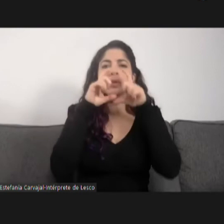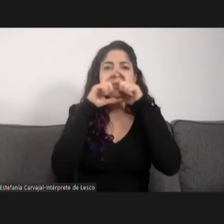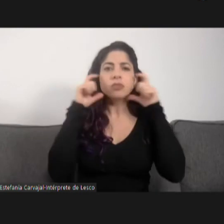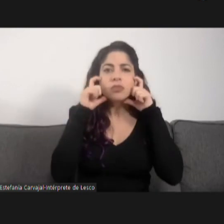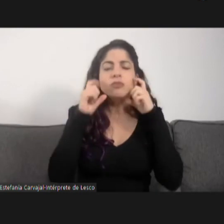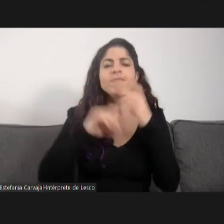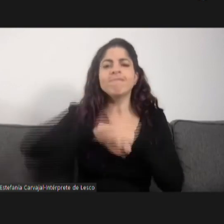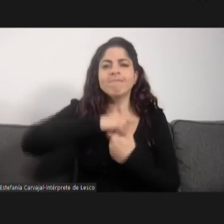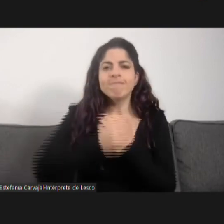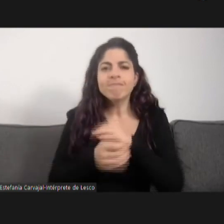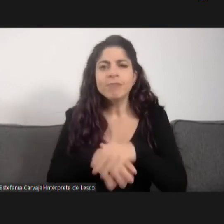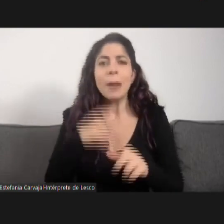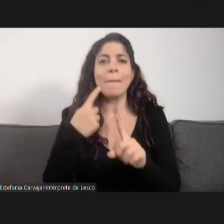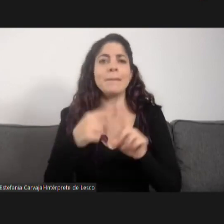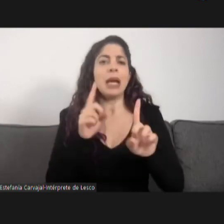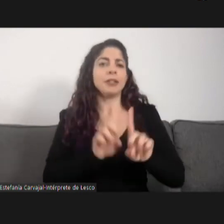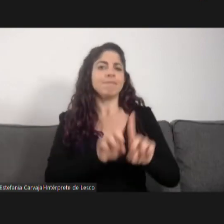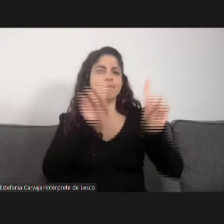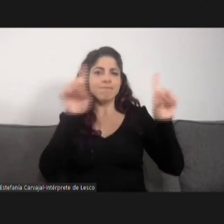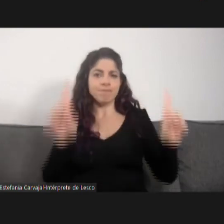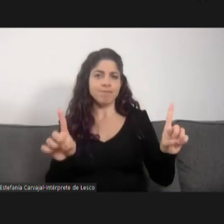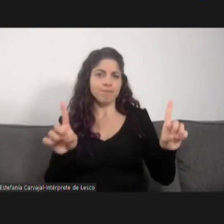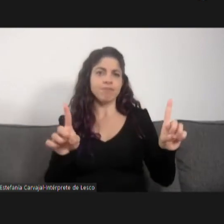de manos y el distanciamiento social.